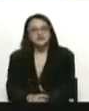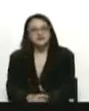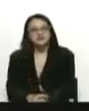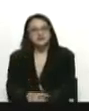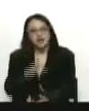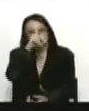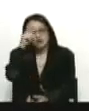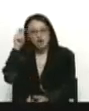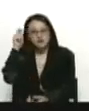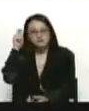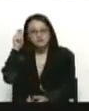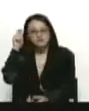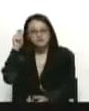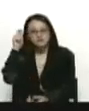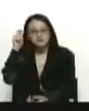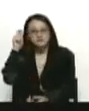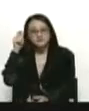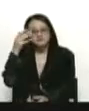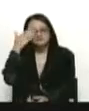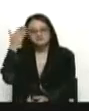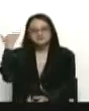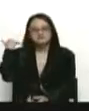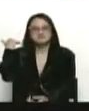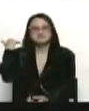Donald Trump. Pasado.